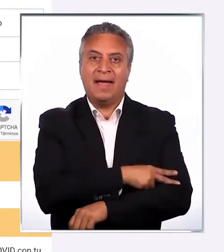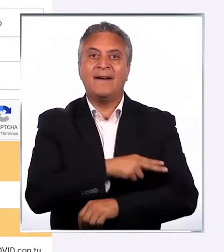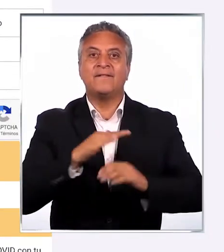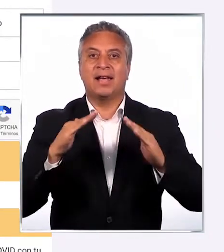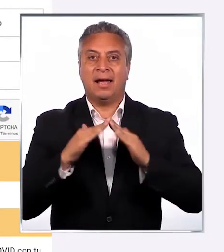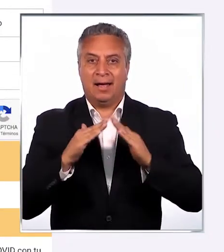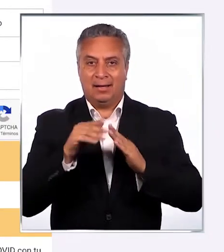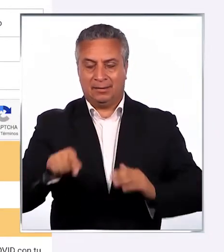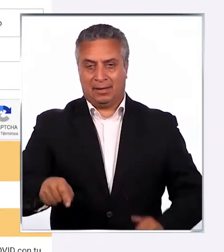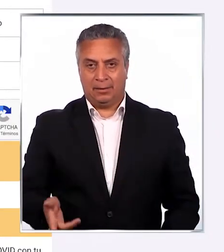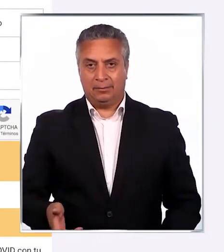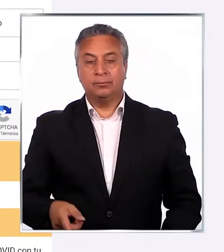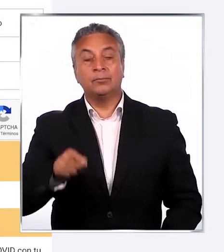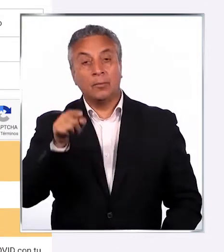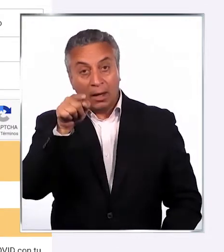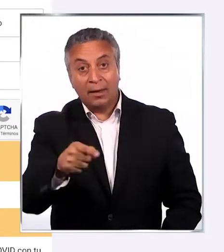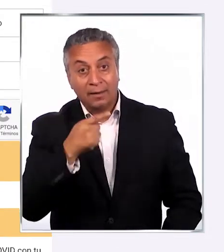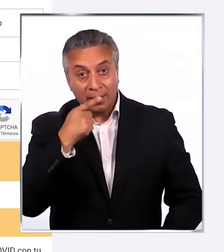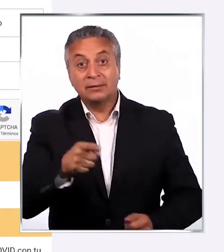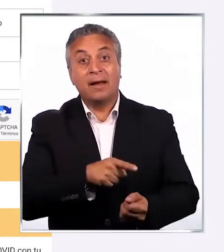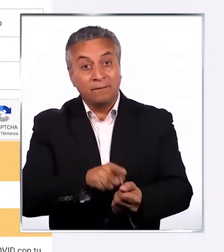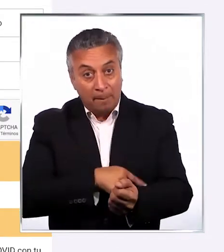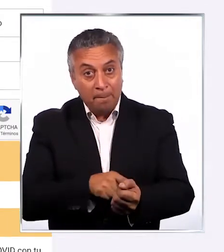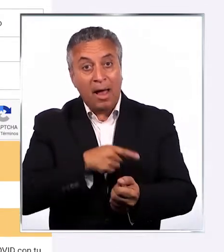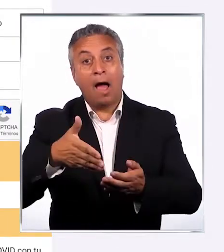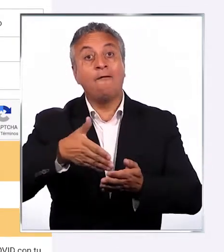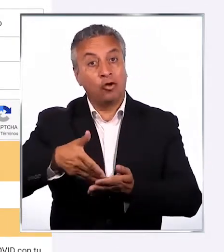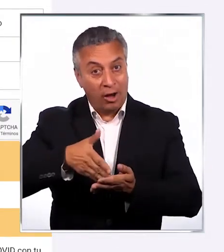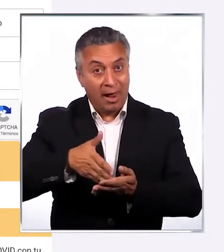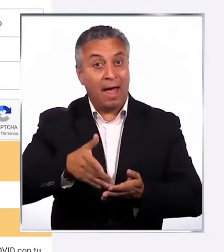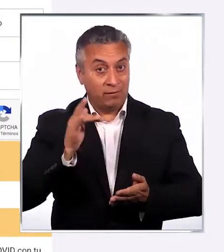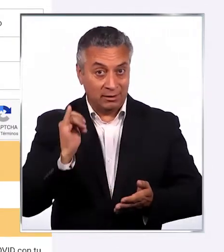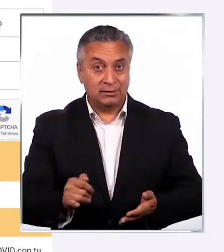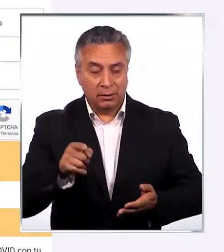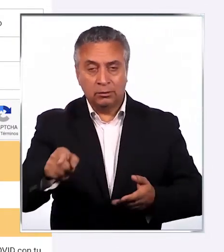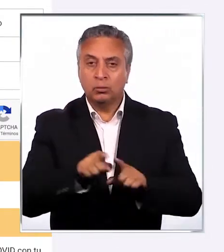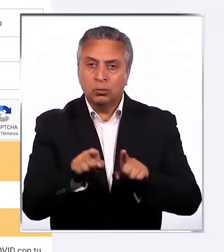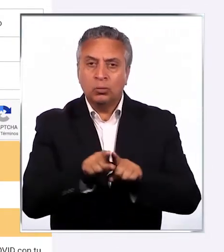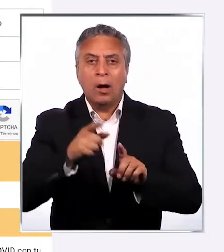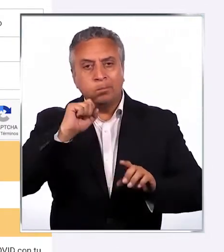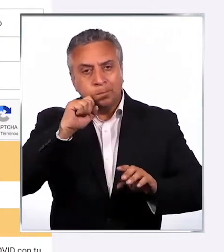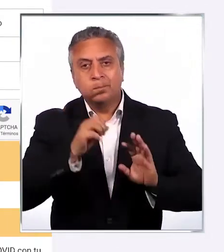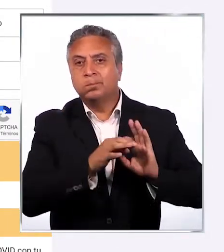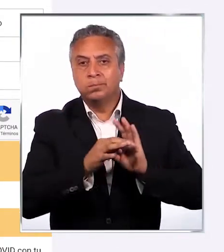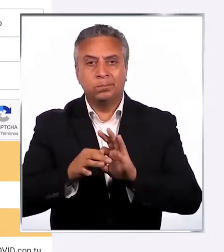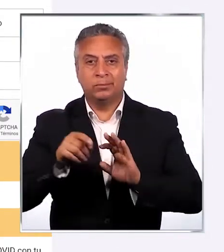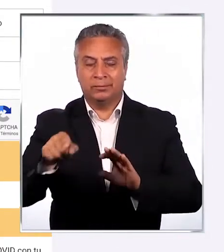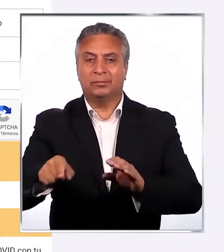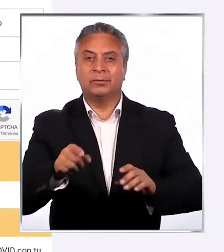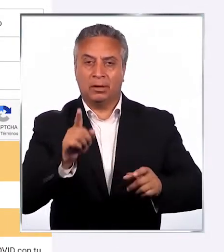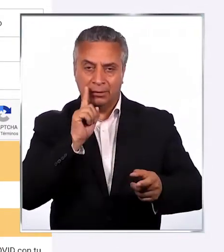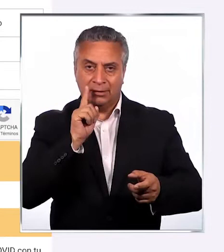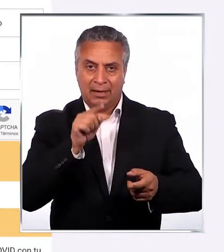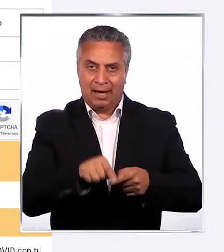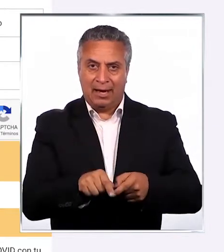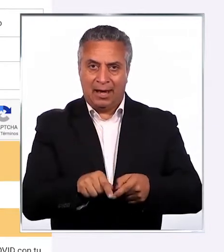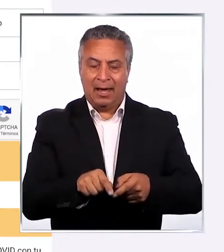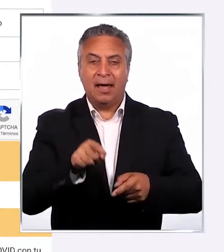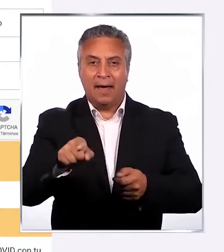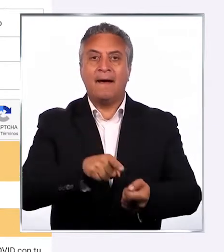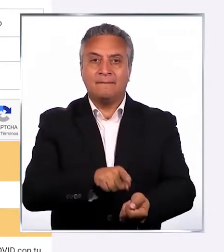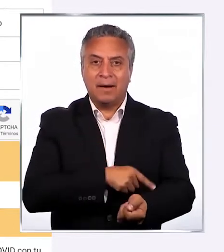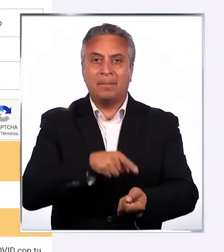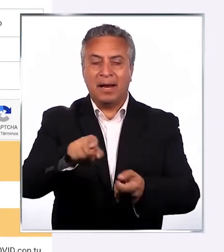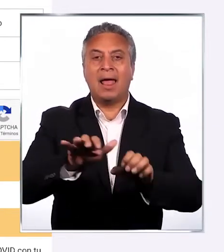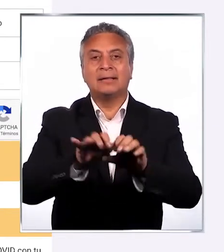jefe de hogar, pero siempre y cuando hayan sido familias vulnerables, es decir, aquellas que tienen un causante del subsidio único familiar o son